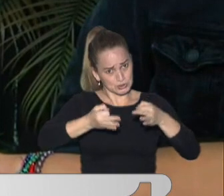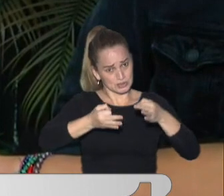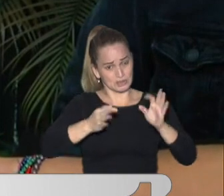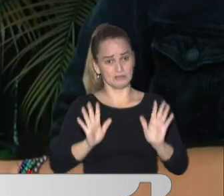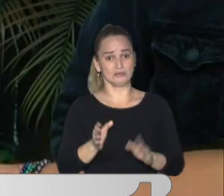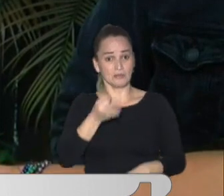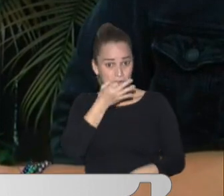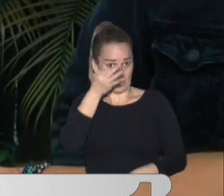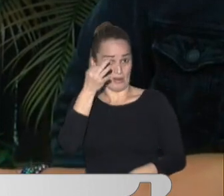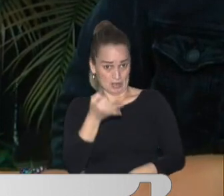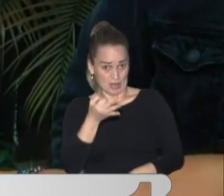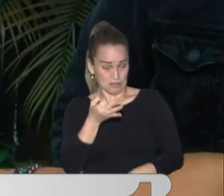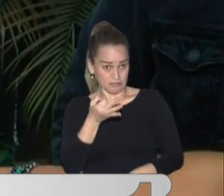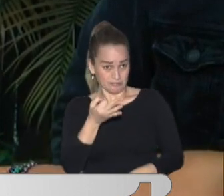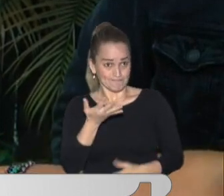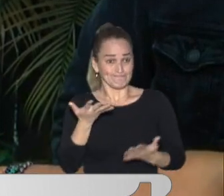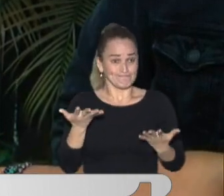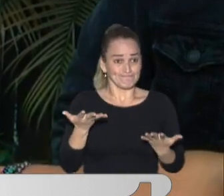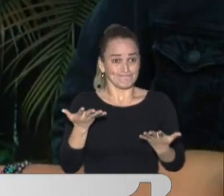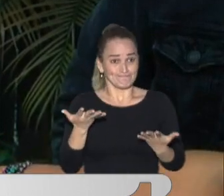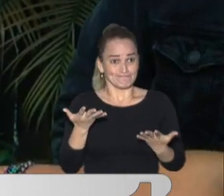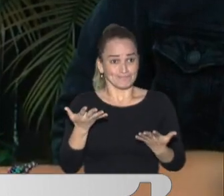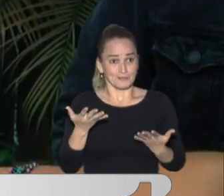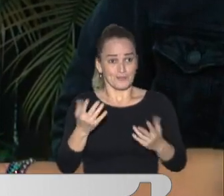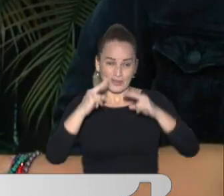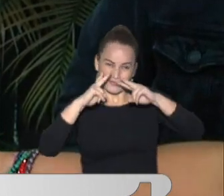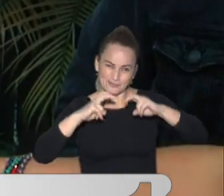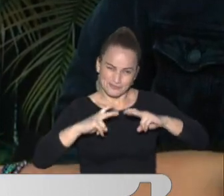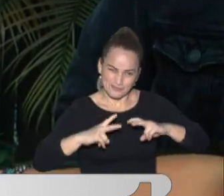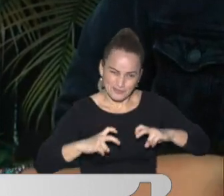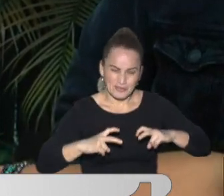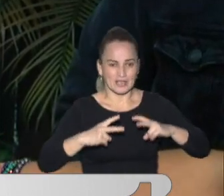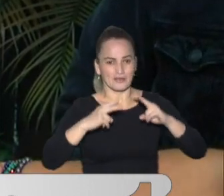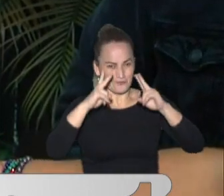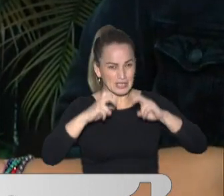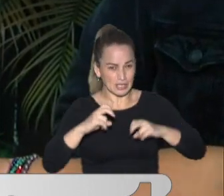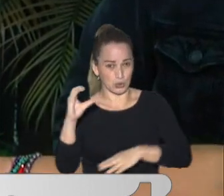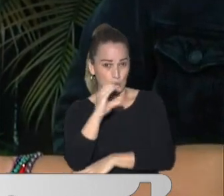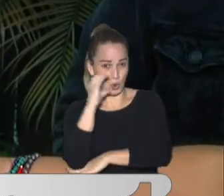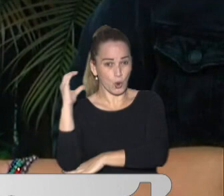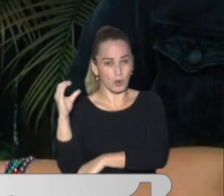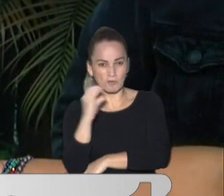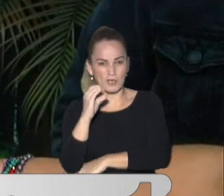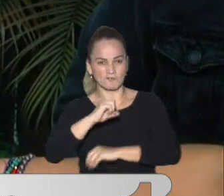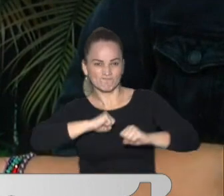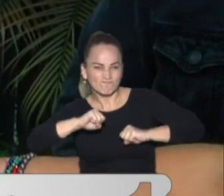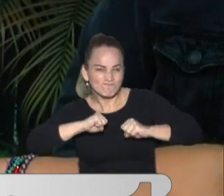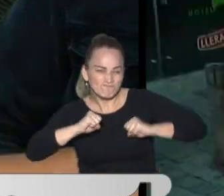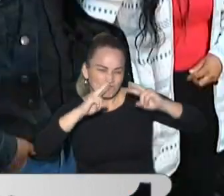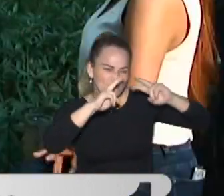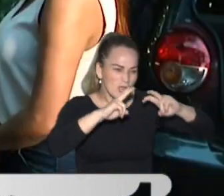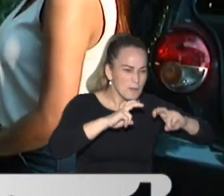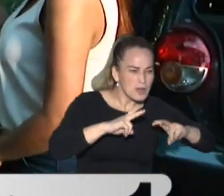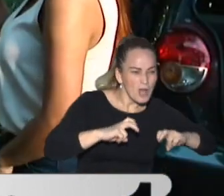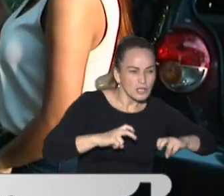verdad, de que la Fiscalía Peruana, la colombiana, están trabajando muchísimo hasta poder ubicar a estos